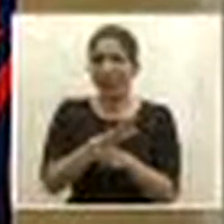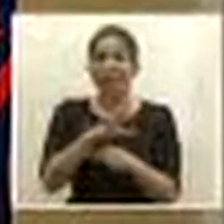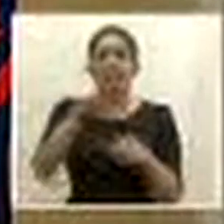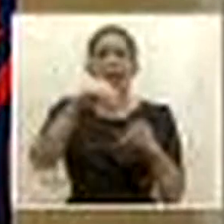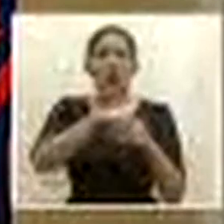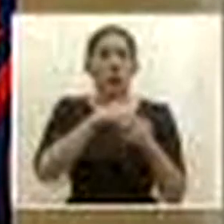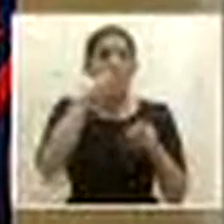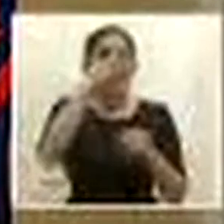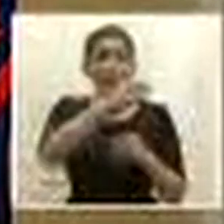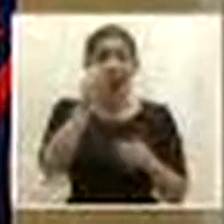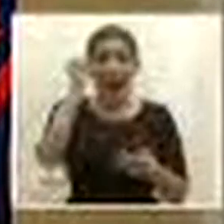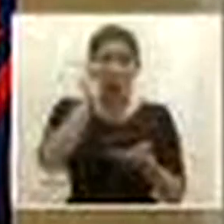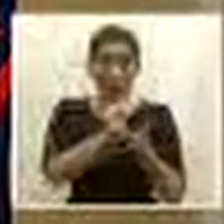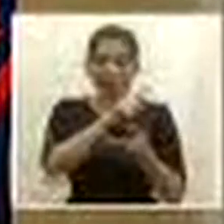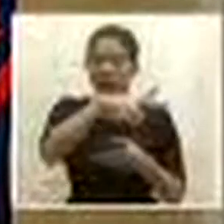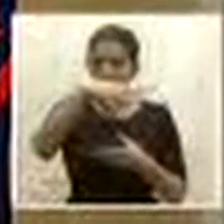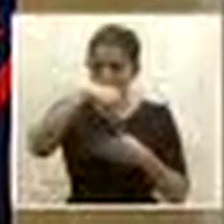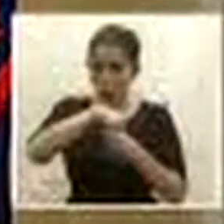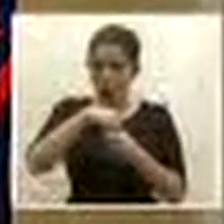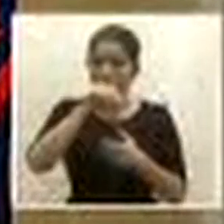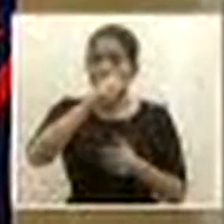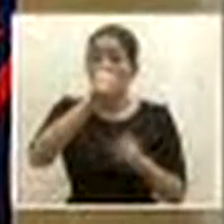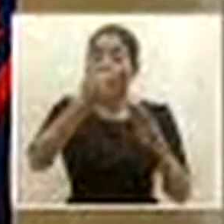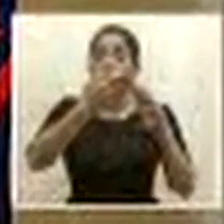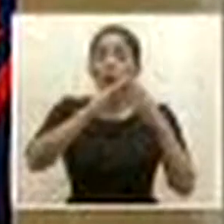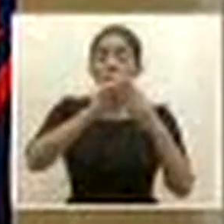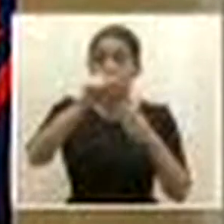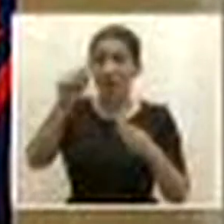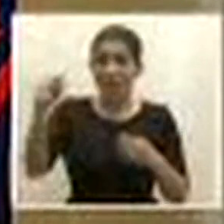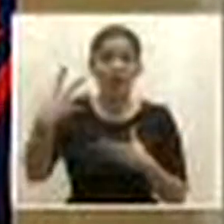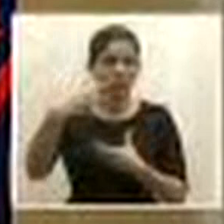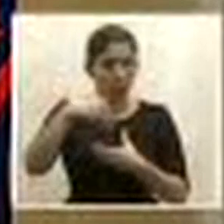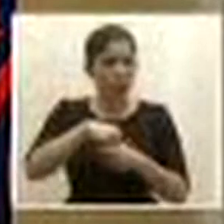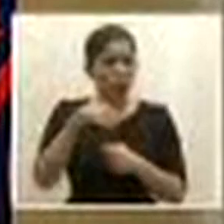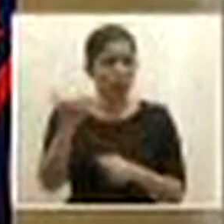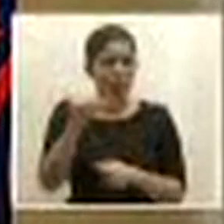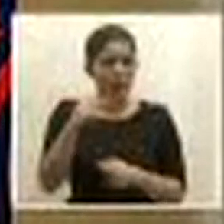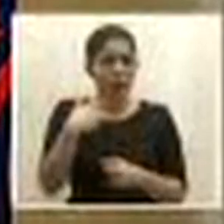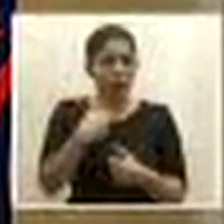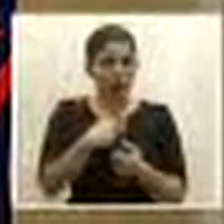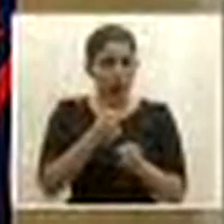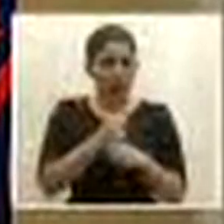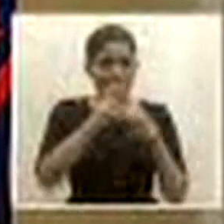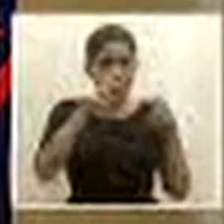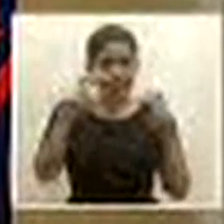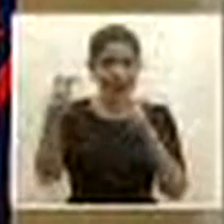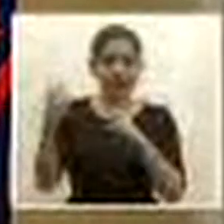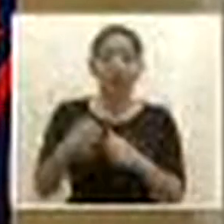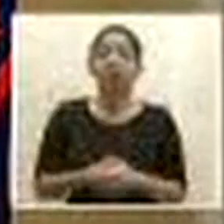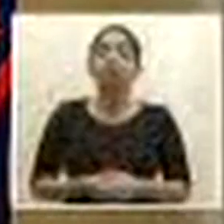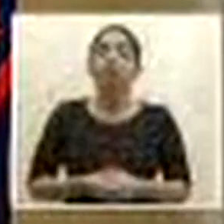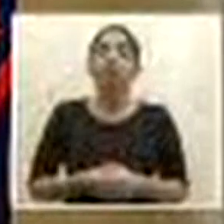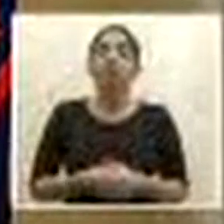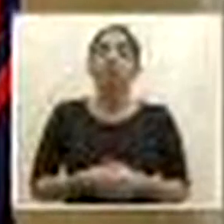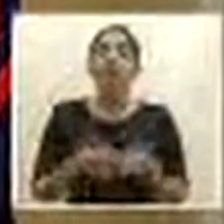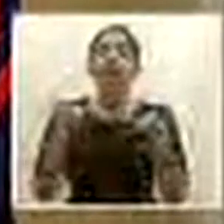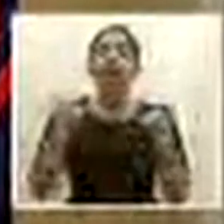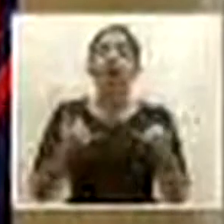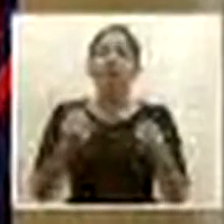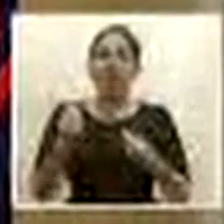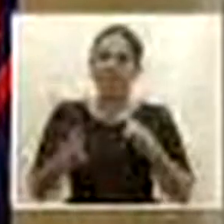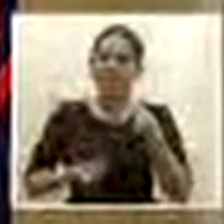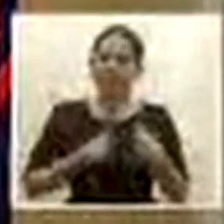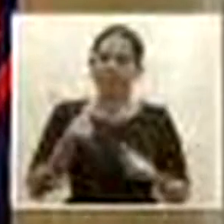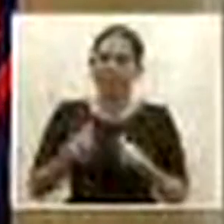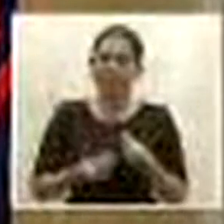pruebas masivas de La Juelita y las diferentes comunidades donde hacemos muestreo. Lo que estamos